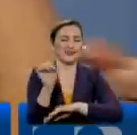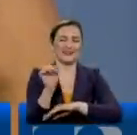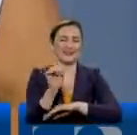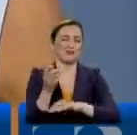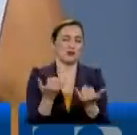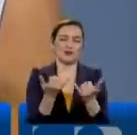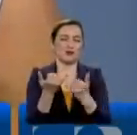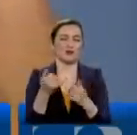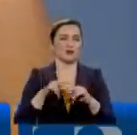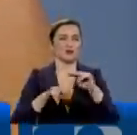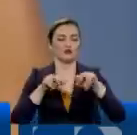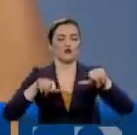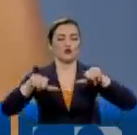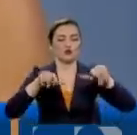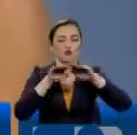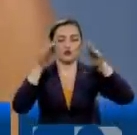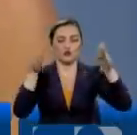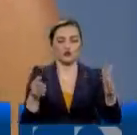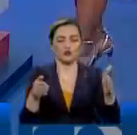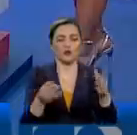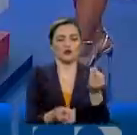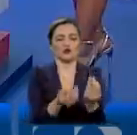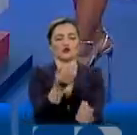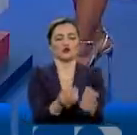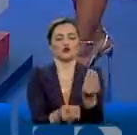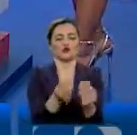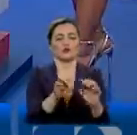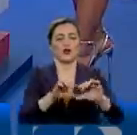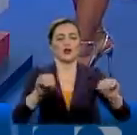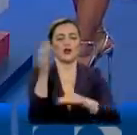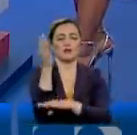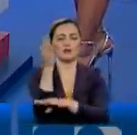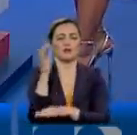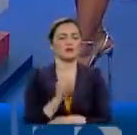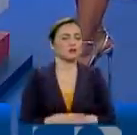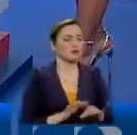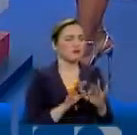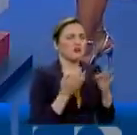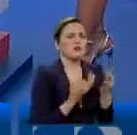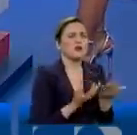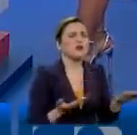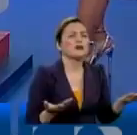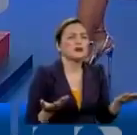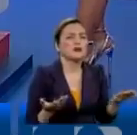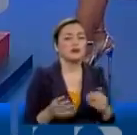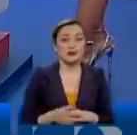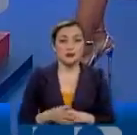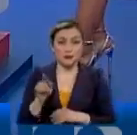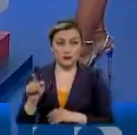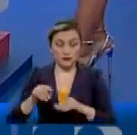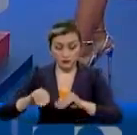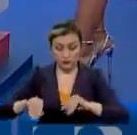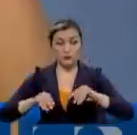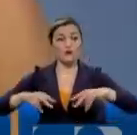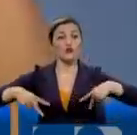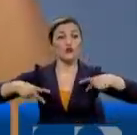que quieren construir un espacio para que él tenga su leña. ¿Y qué pasó con la familia de él? Lo que saben los vecinos es que este terreno